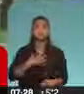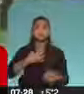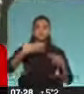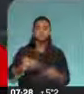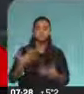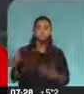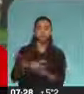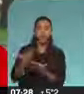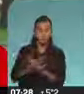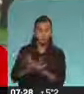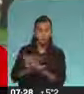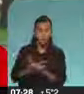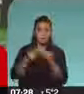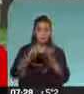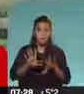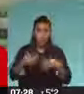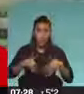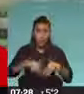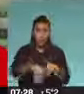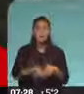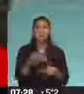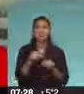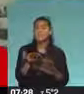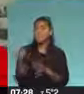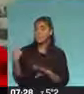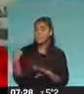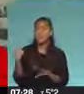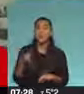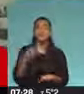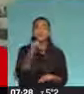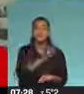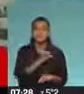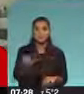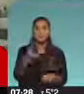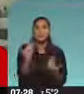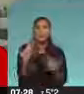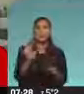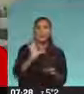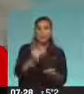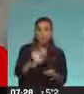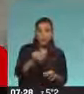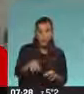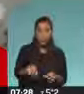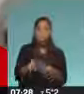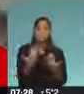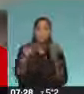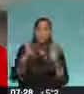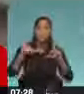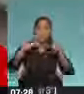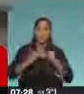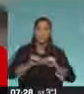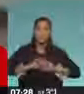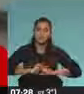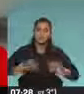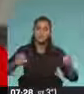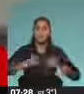que la producción en masa empiece pronto. La semana pasada habían dicho que octubre podría ser una posible fecha de inicio